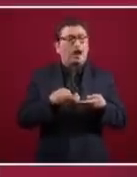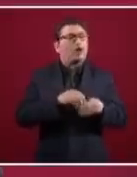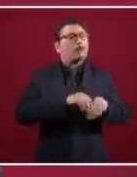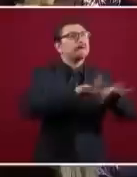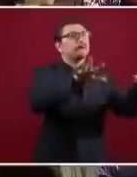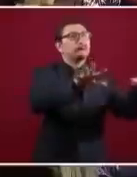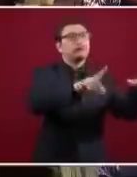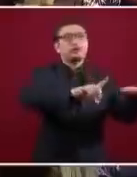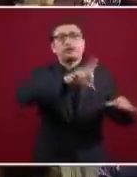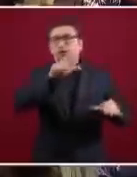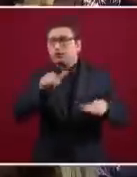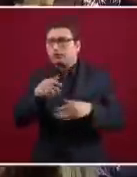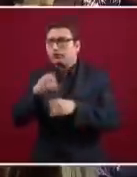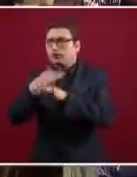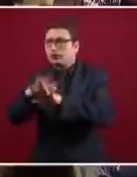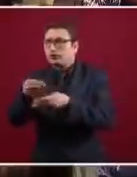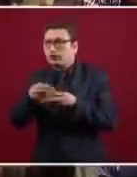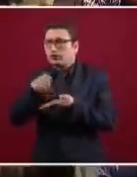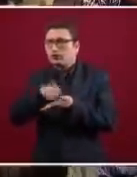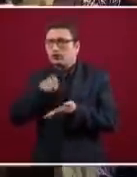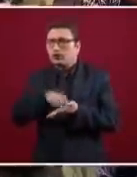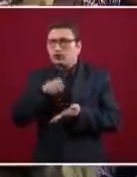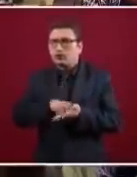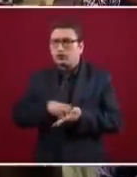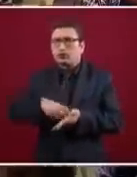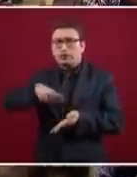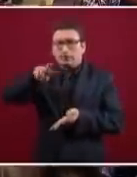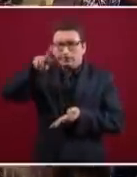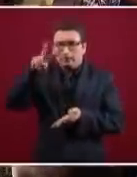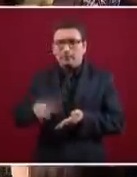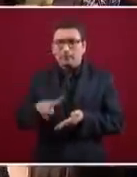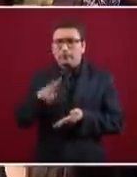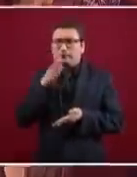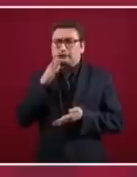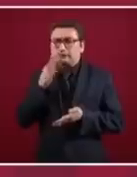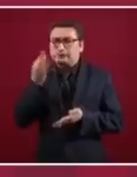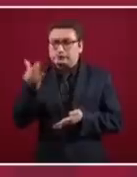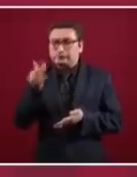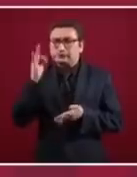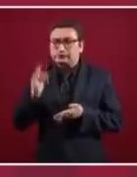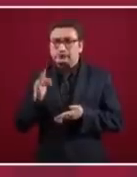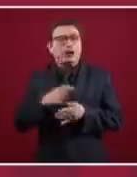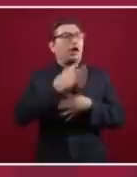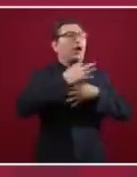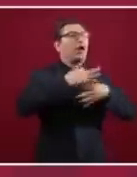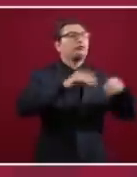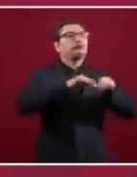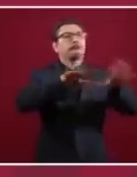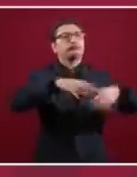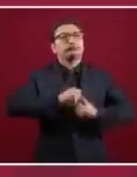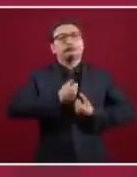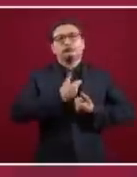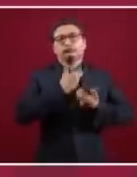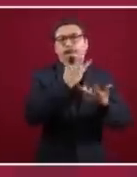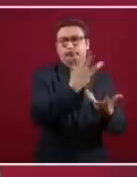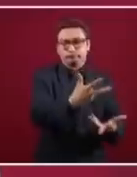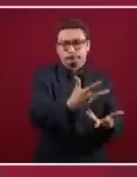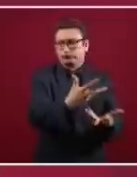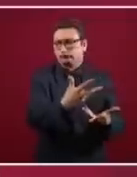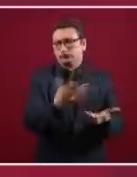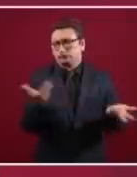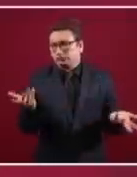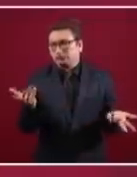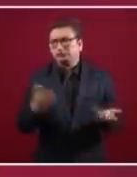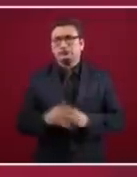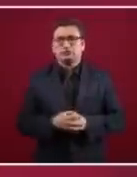y corroborada que ese es otro tema la corregimos o la expresamos la damos